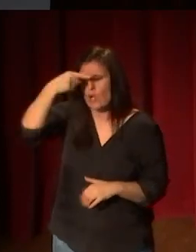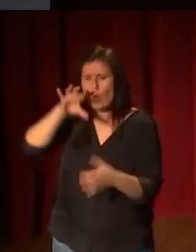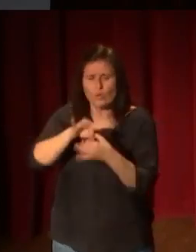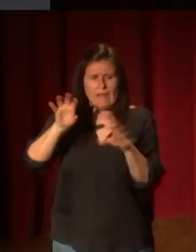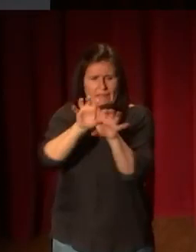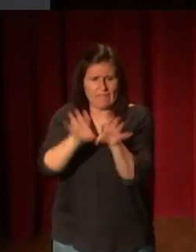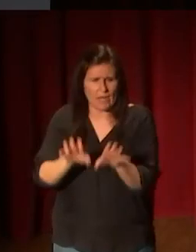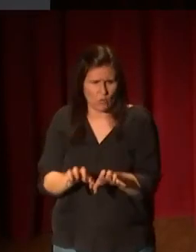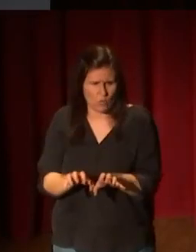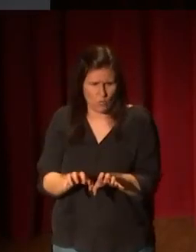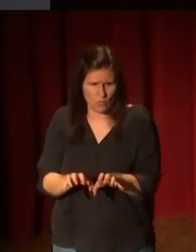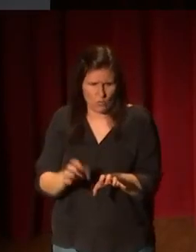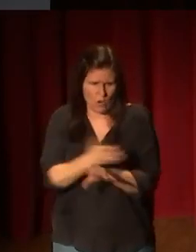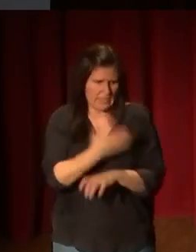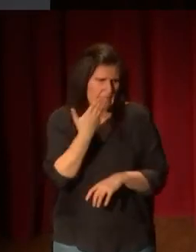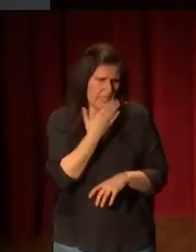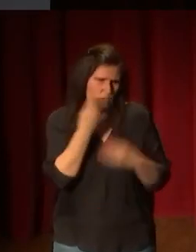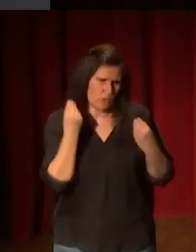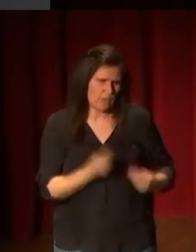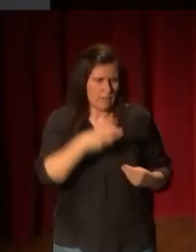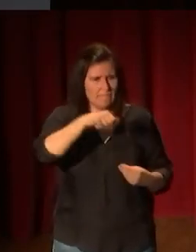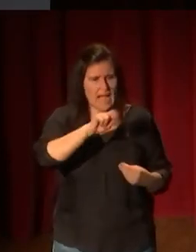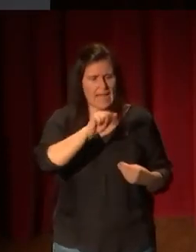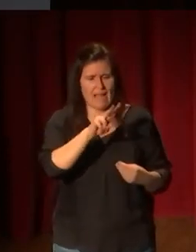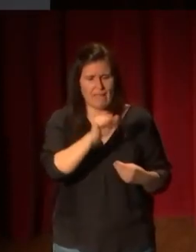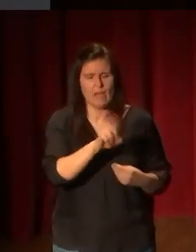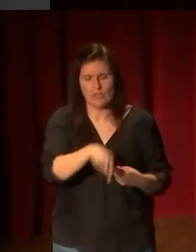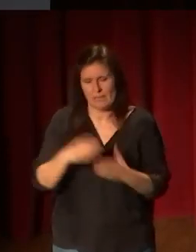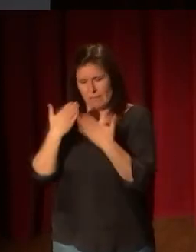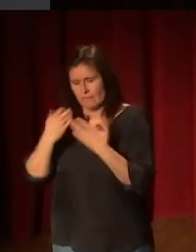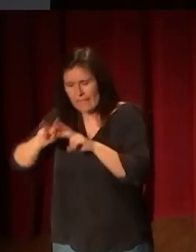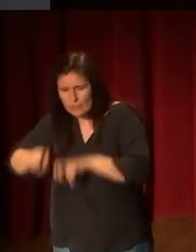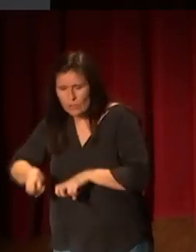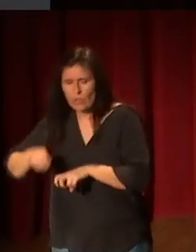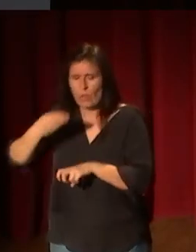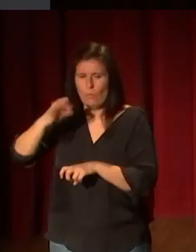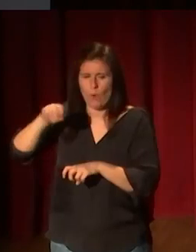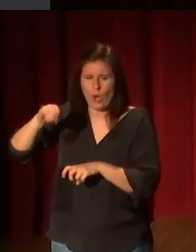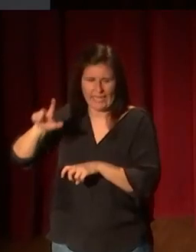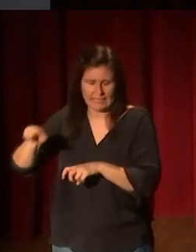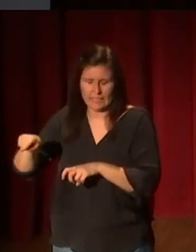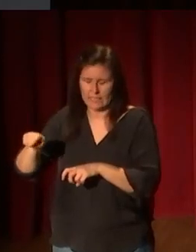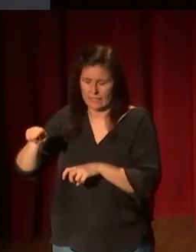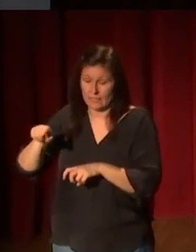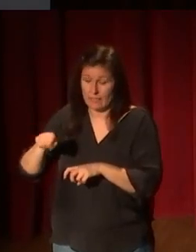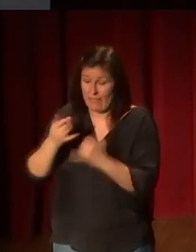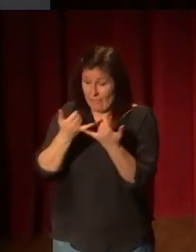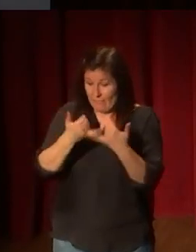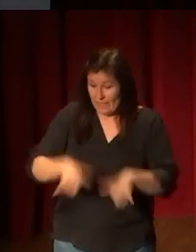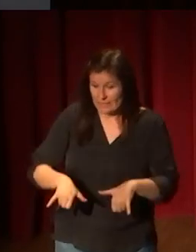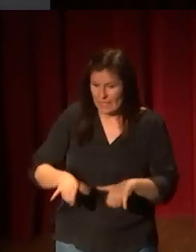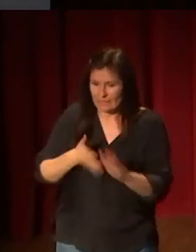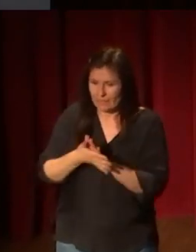barroco como ya estudió muy bien maravall o como estudio también muy bien antonio bonet correa la fiesta no solamente